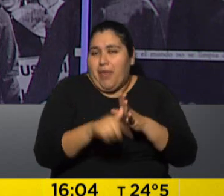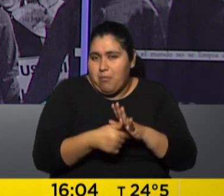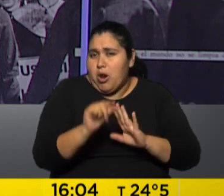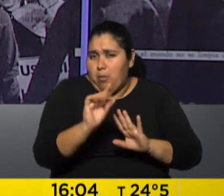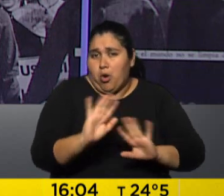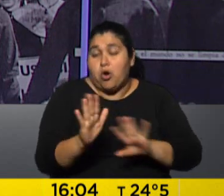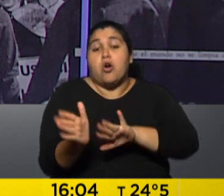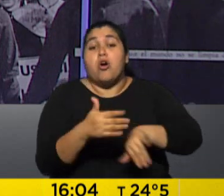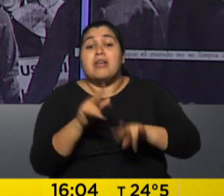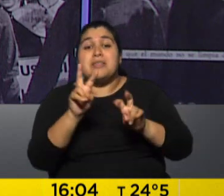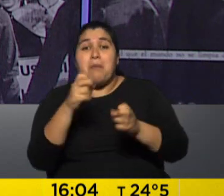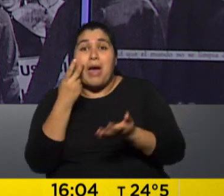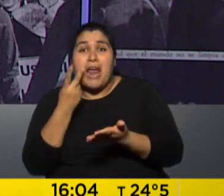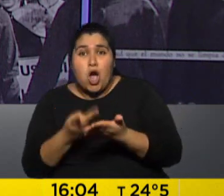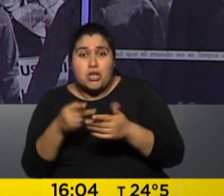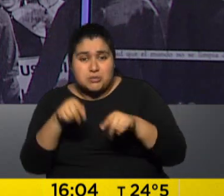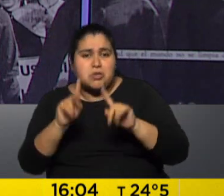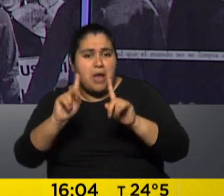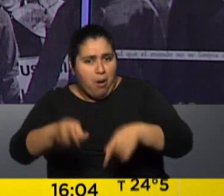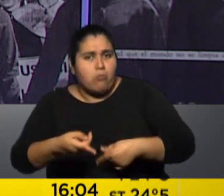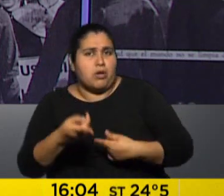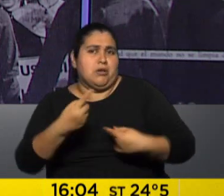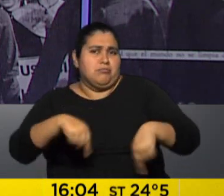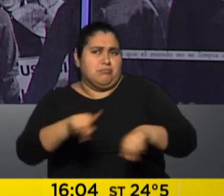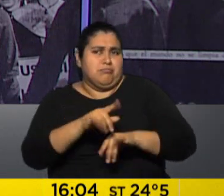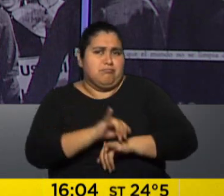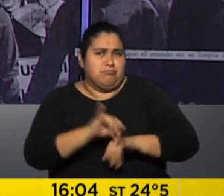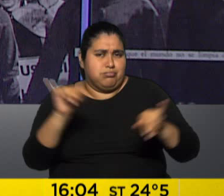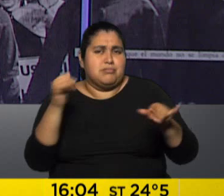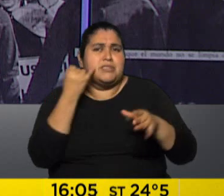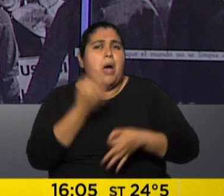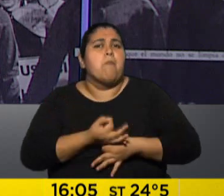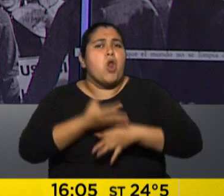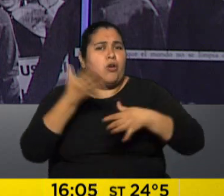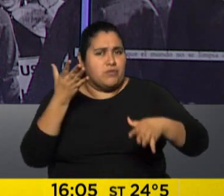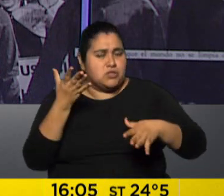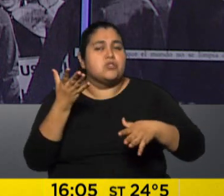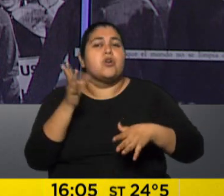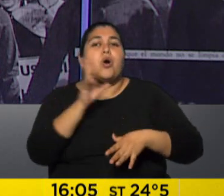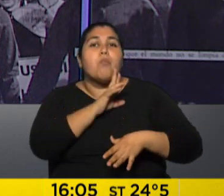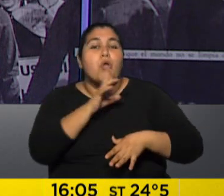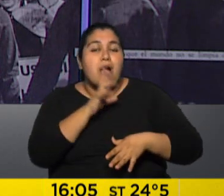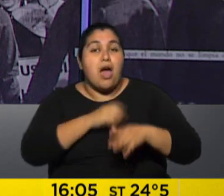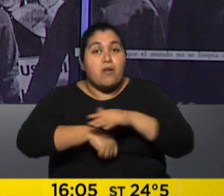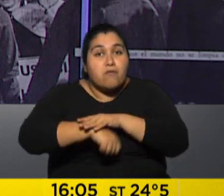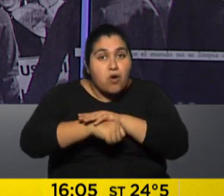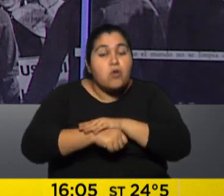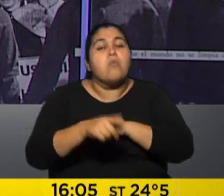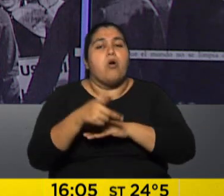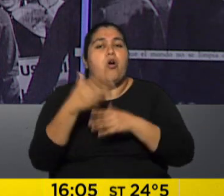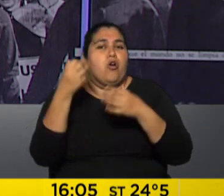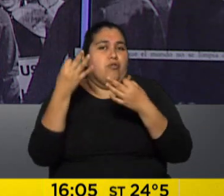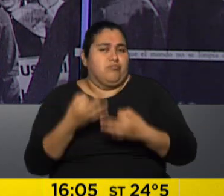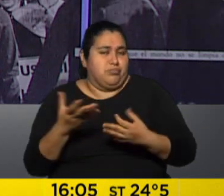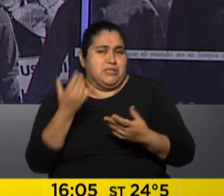Y hablando de reconocimientos, este año ya muchos saben que la AFA anunció la profesionalización del fútbol femenino. Y para hablar de ello, enseguida recibimos a